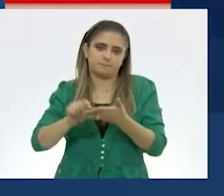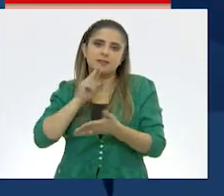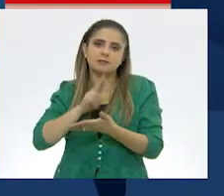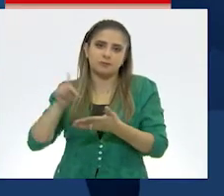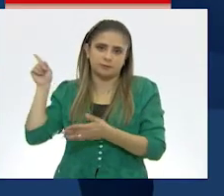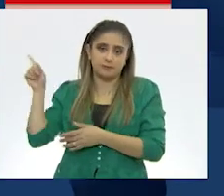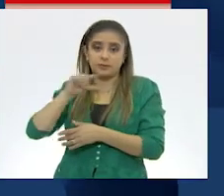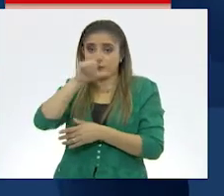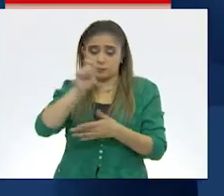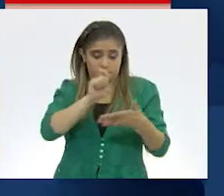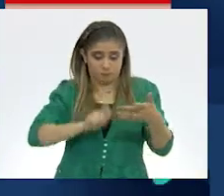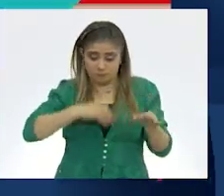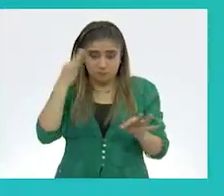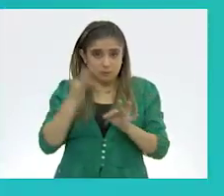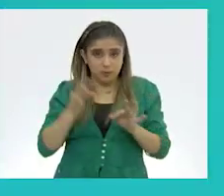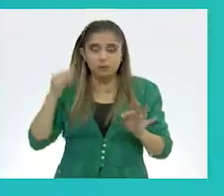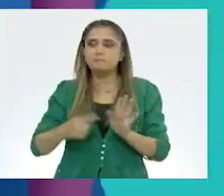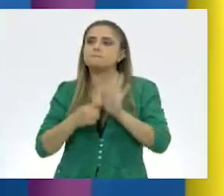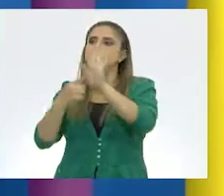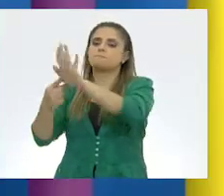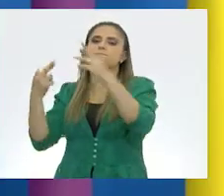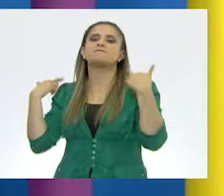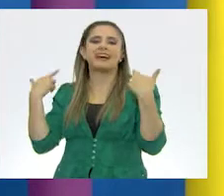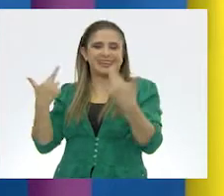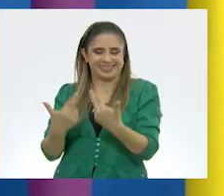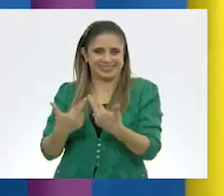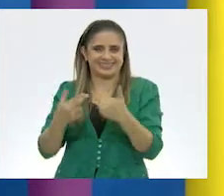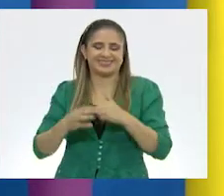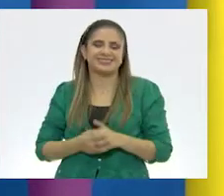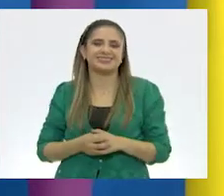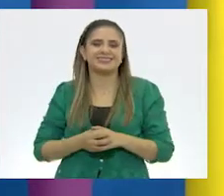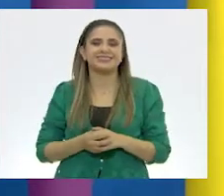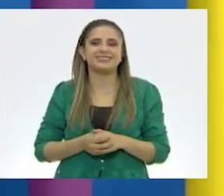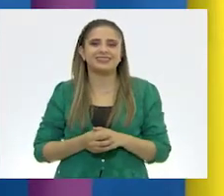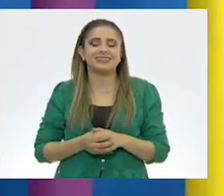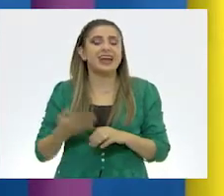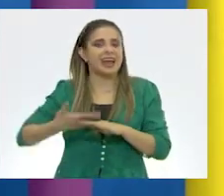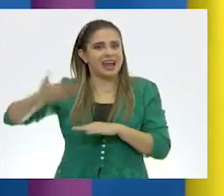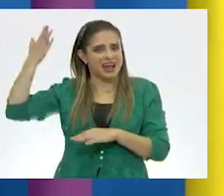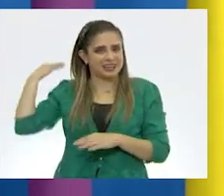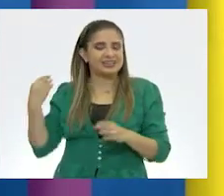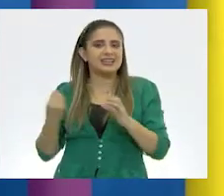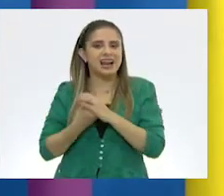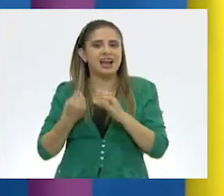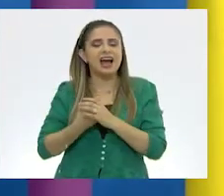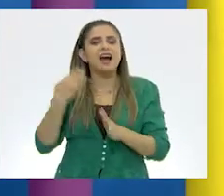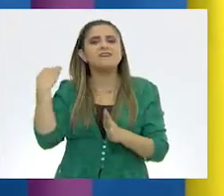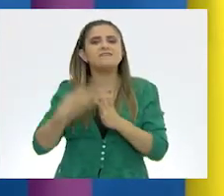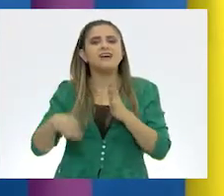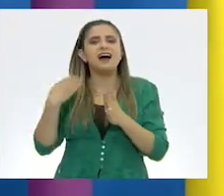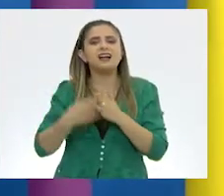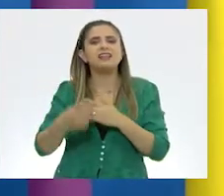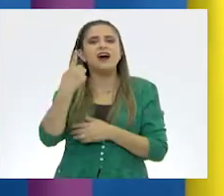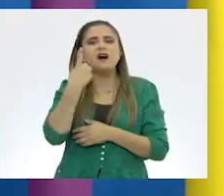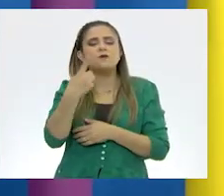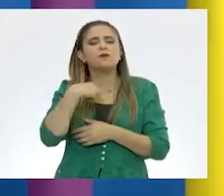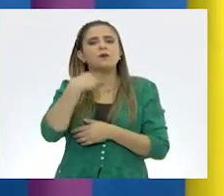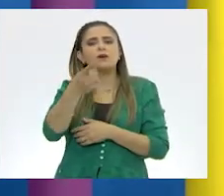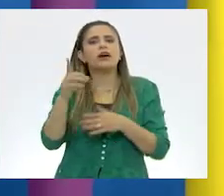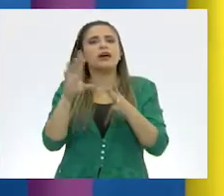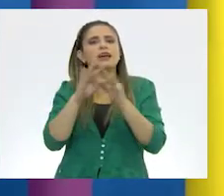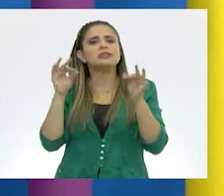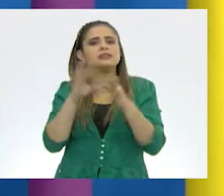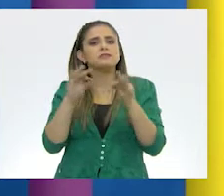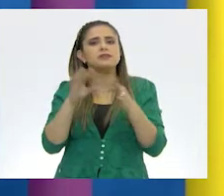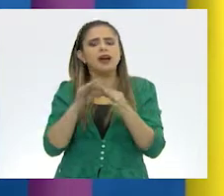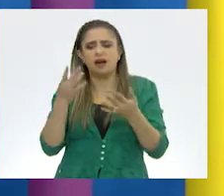con sus maestros y sus maestras. Y ahora, en la sesión anterior quedó pendiente que nos hablaran sobre algunas de las